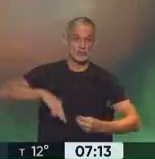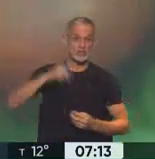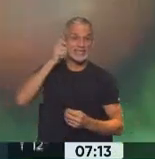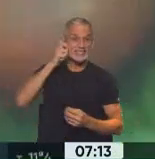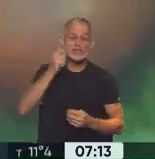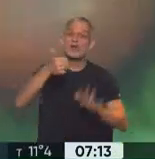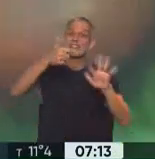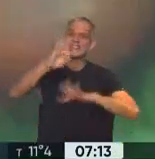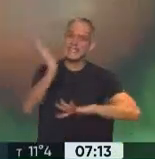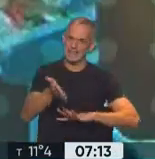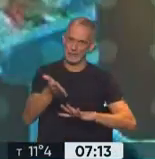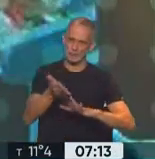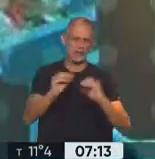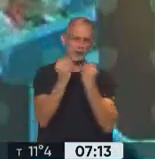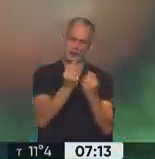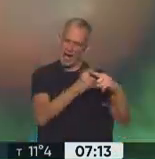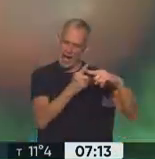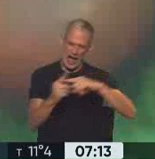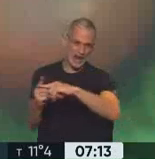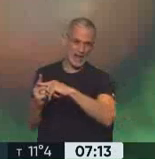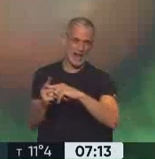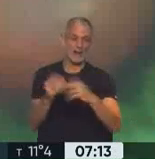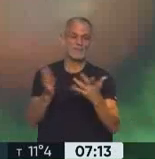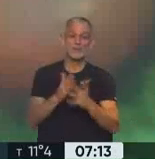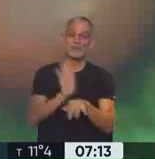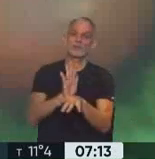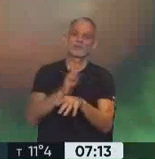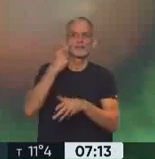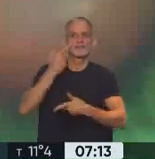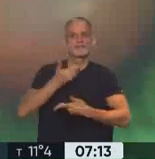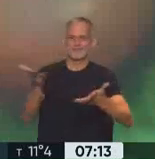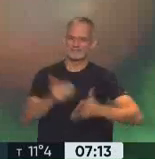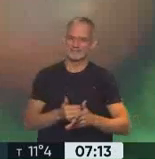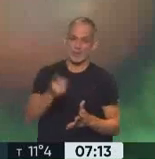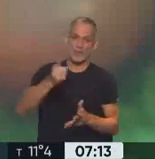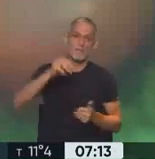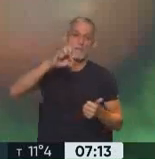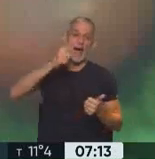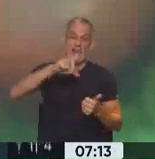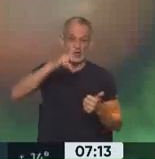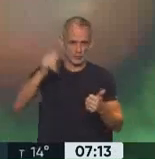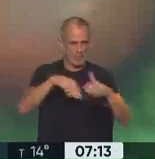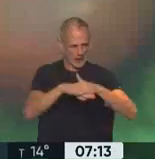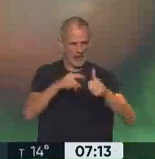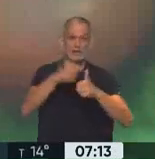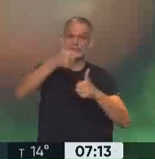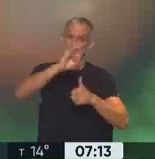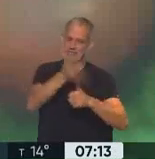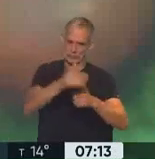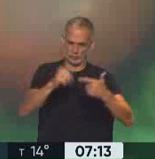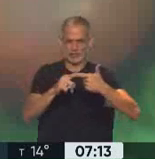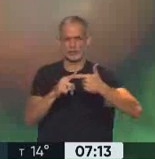el 60%. El total. Sí, dando una señal ahí. Tuviste Sergio Palazzo, bancaria